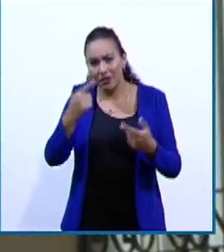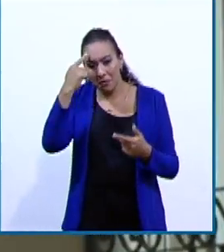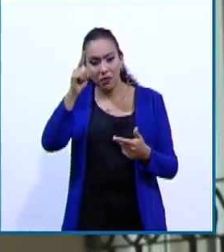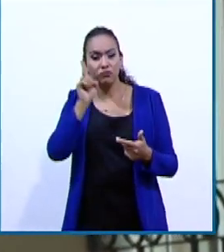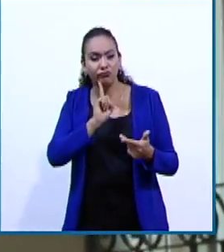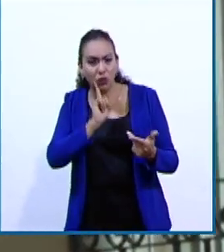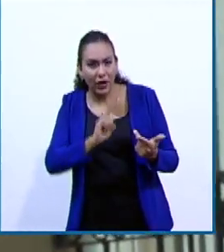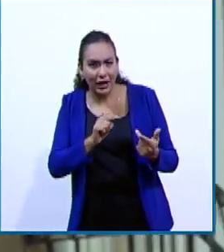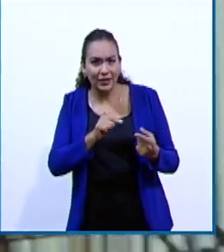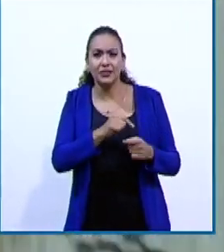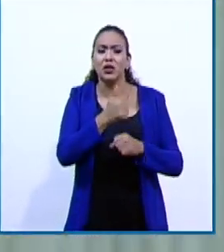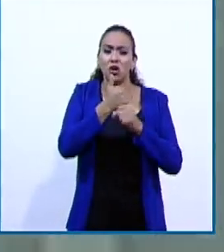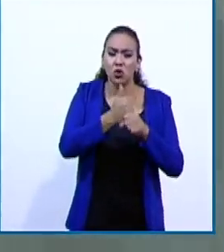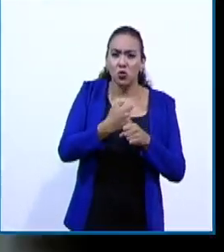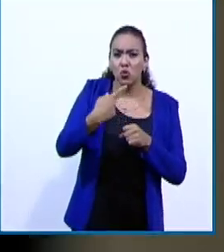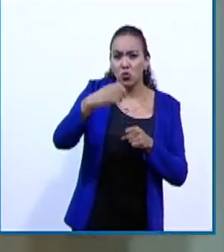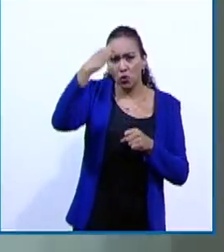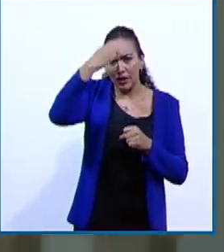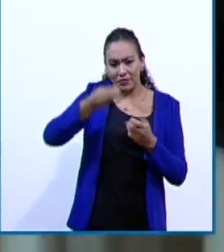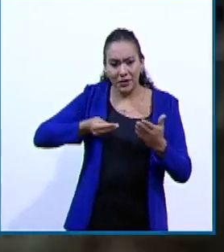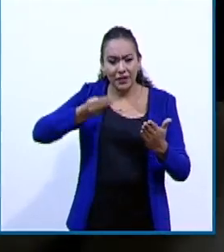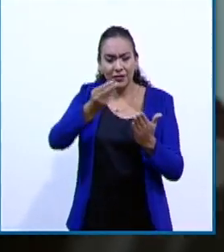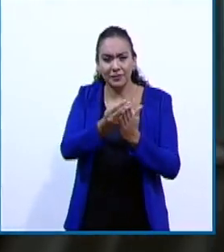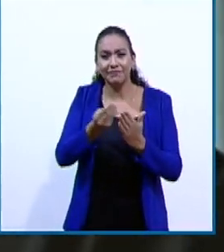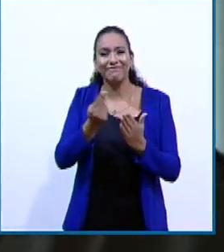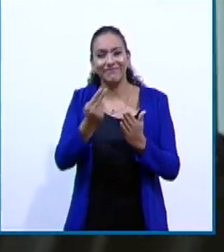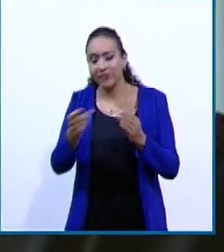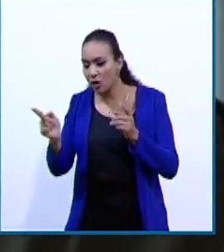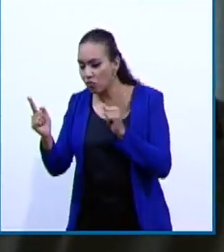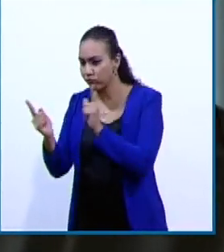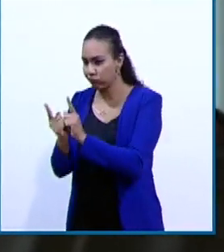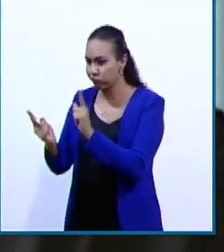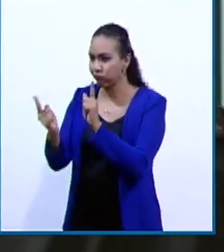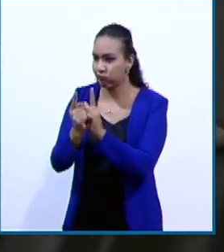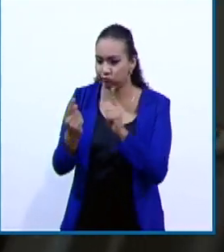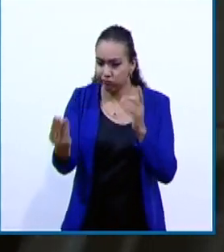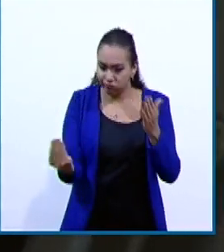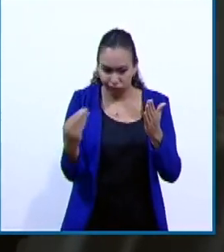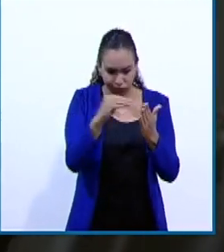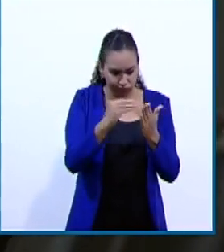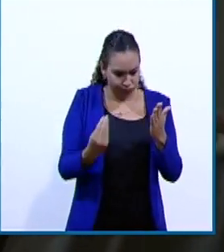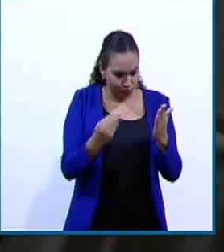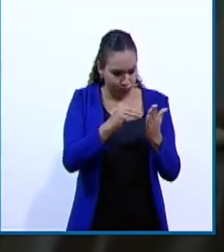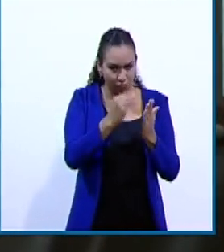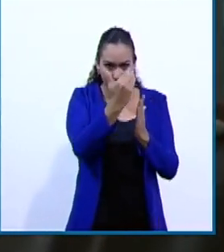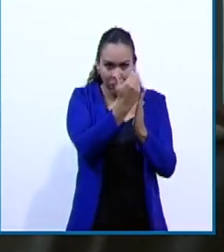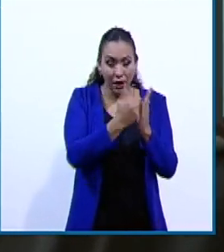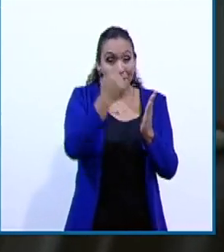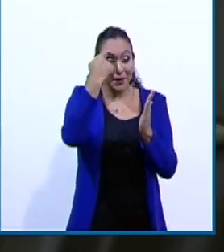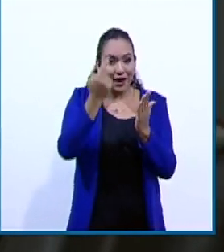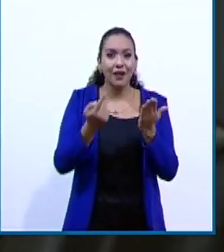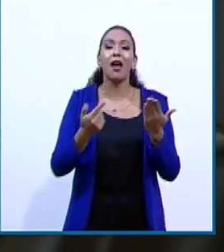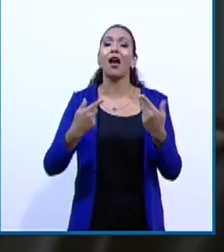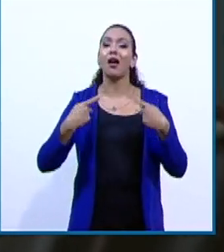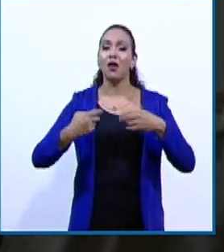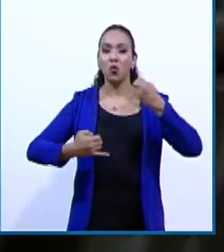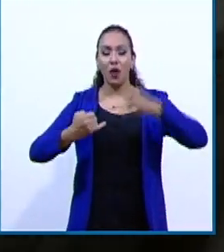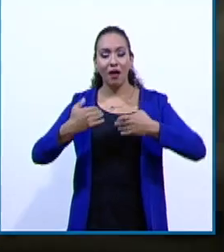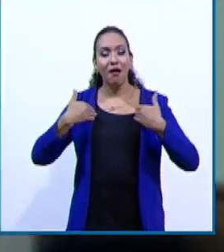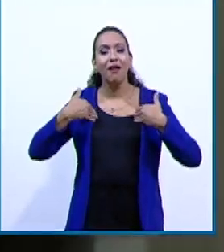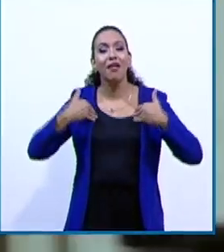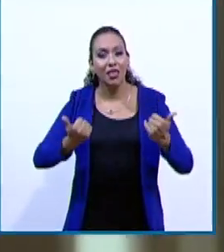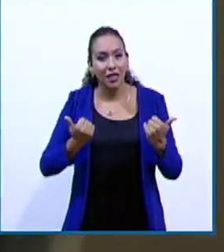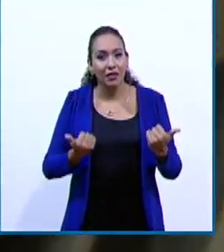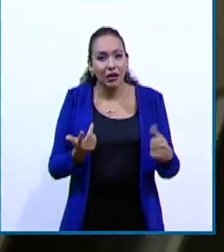Suprema Corte, en la que detalla los pasos a seguir para que las autoridades judiciales garanticen un entorno seguro a las víctimas, lo que